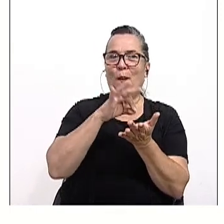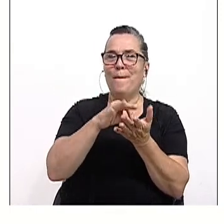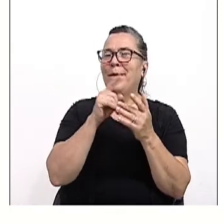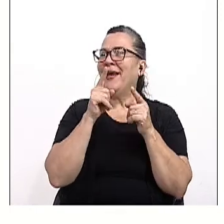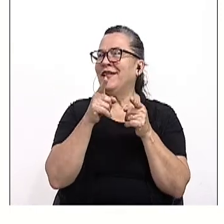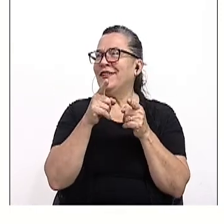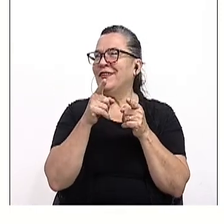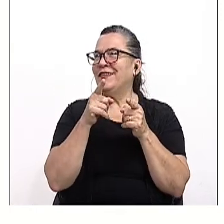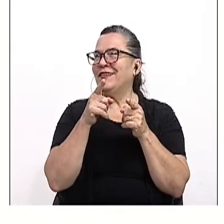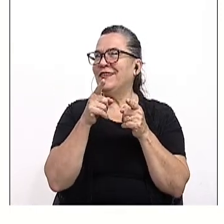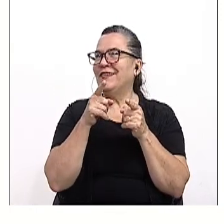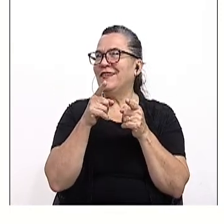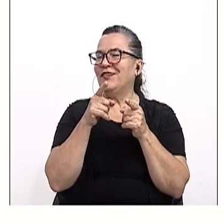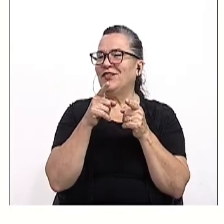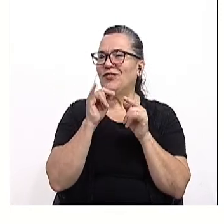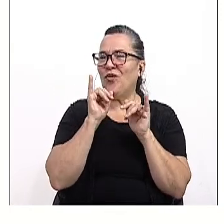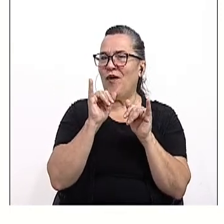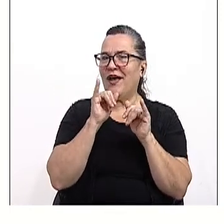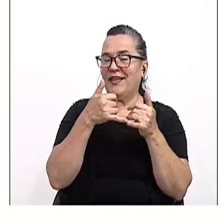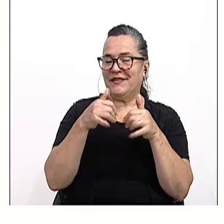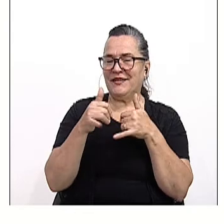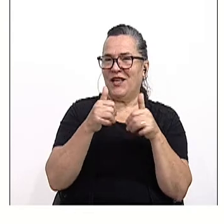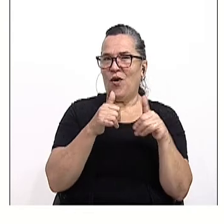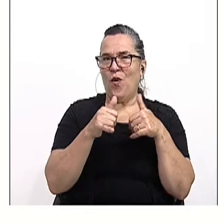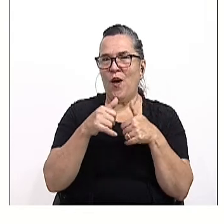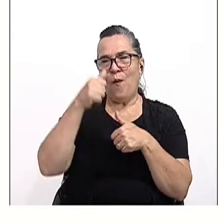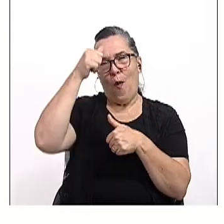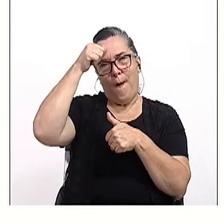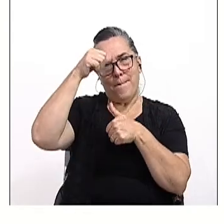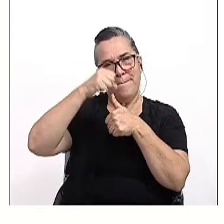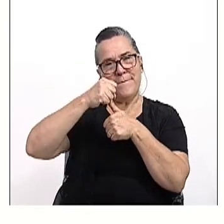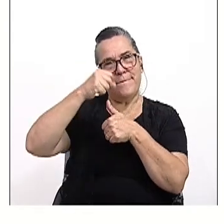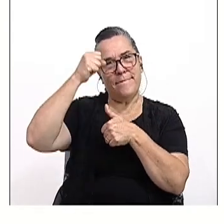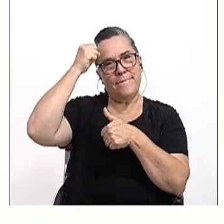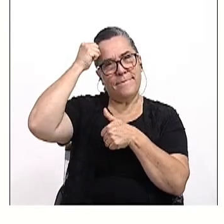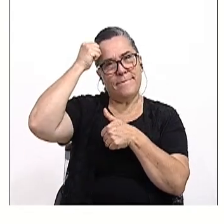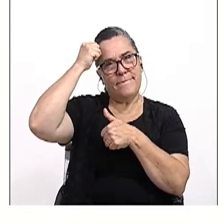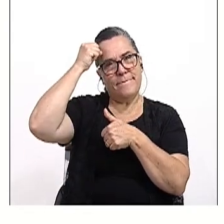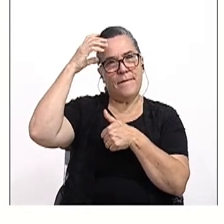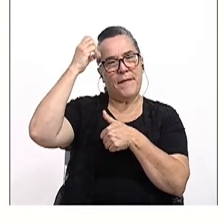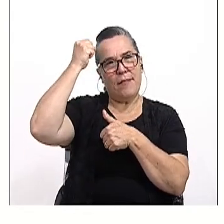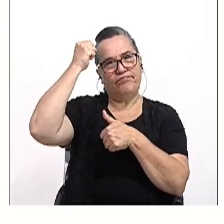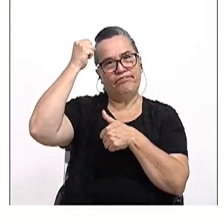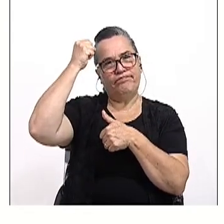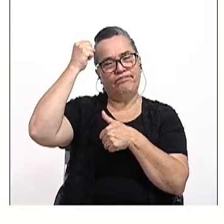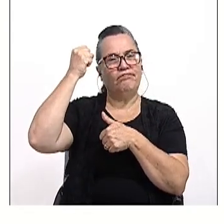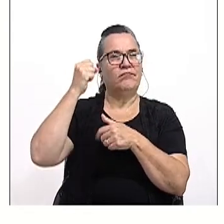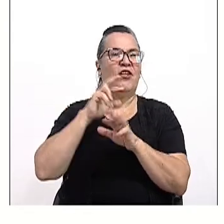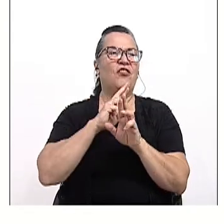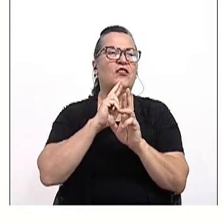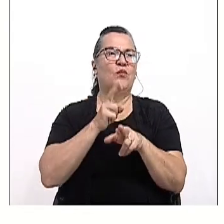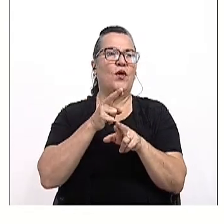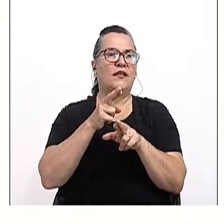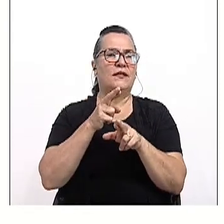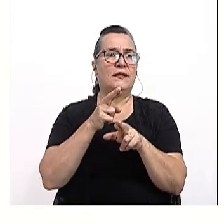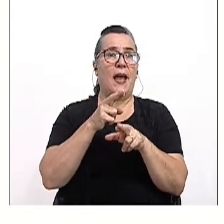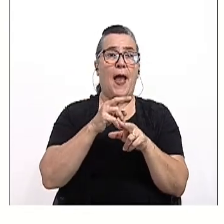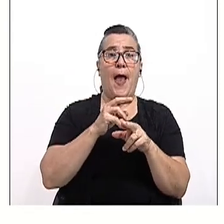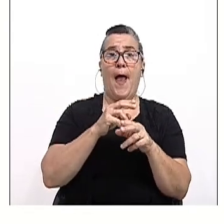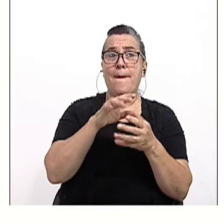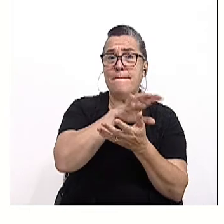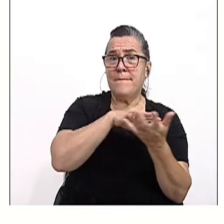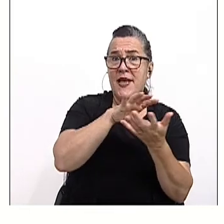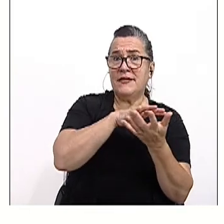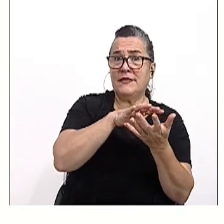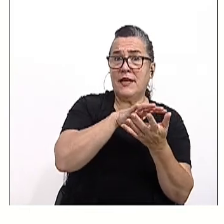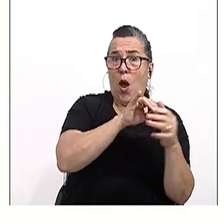pinto. Bueno, en este jueguito de memorama tenemos la respuesta. A ver, ¿será una mezcla homogénea o